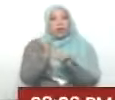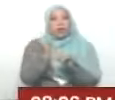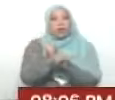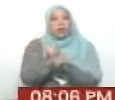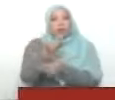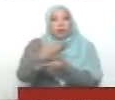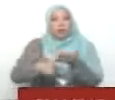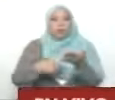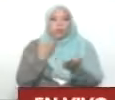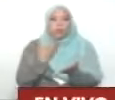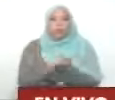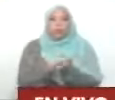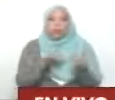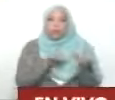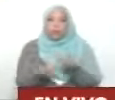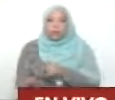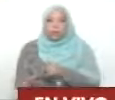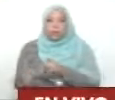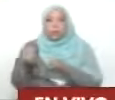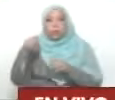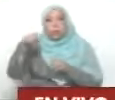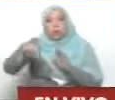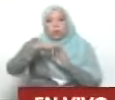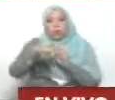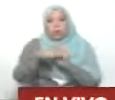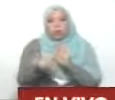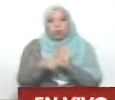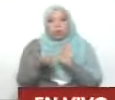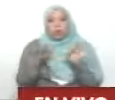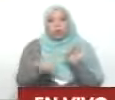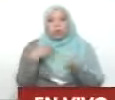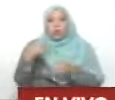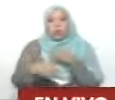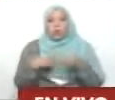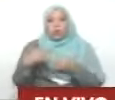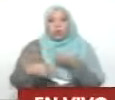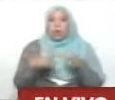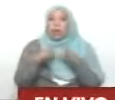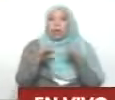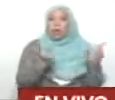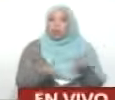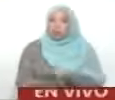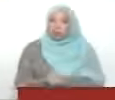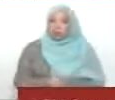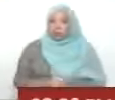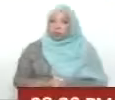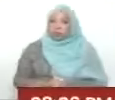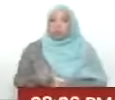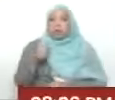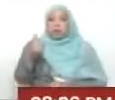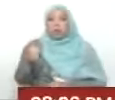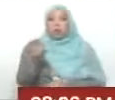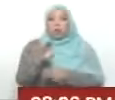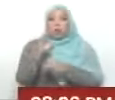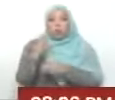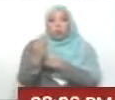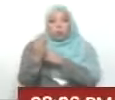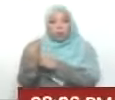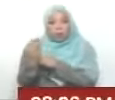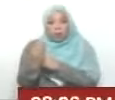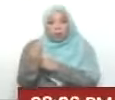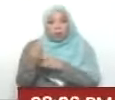tenía el tema tal, fue cumplido, fue hecho, tacatá, tacatá, tacatá. Muy bien, pues, cuidado con esto, cuidado con